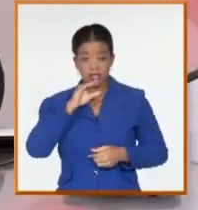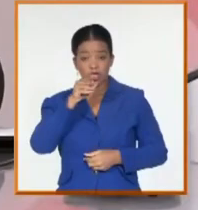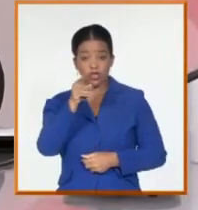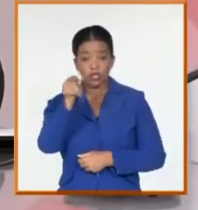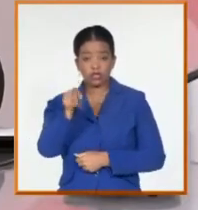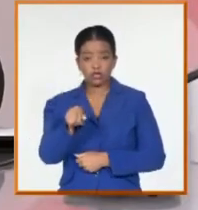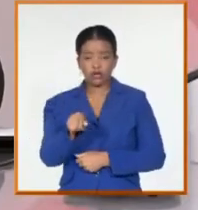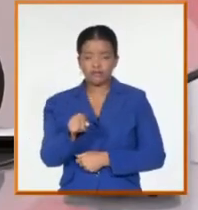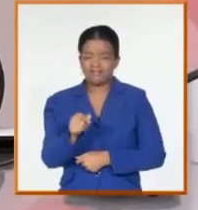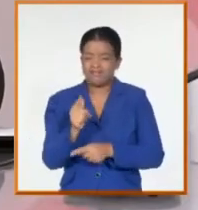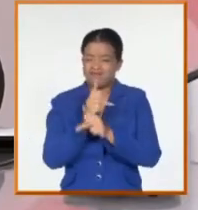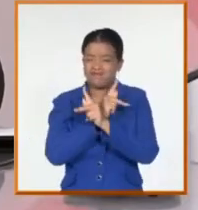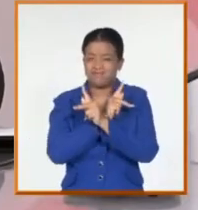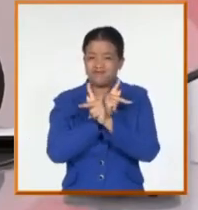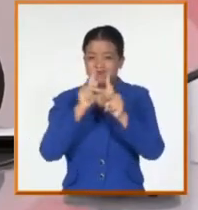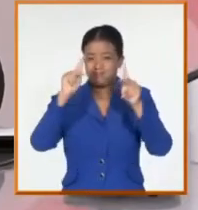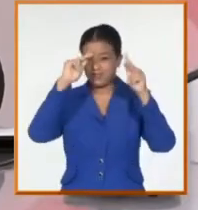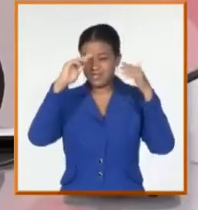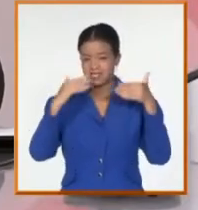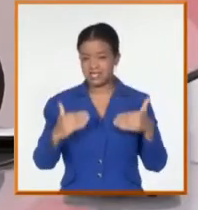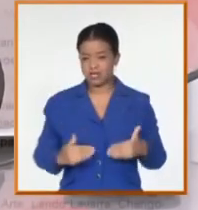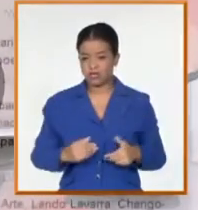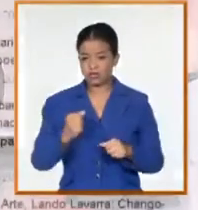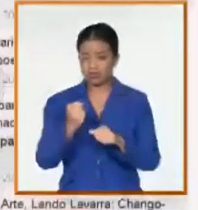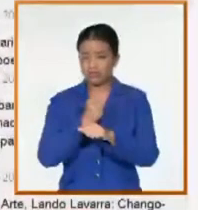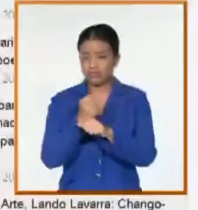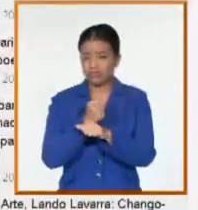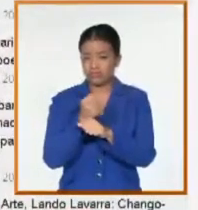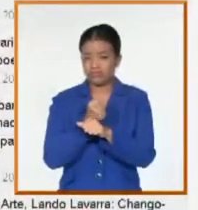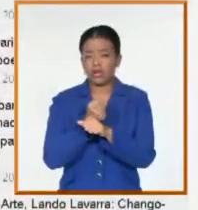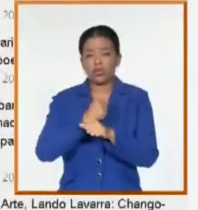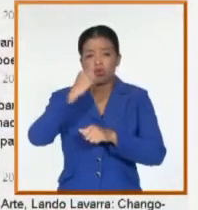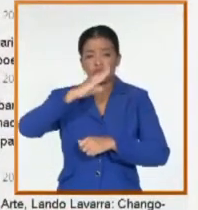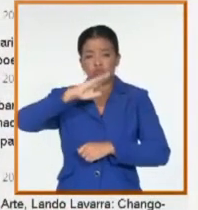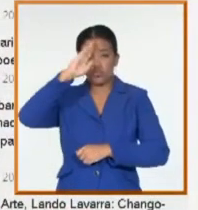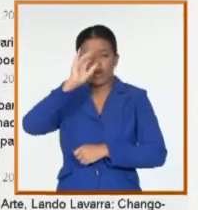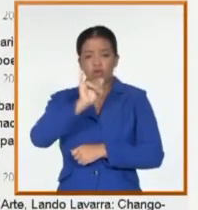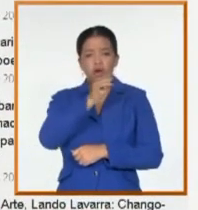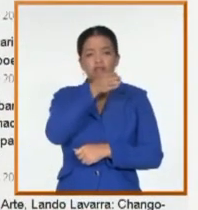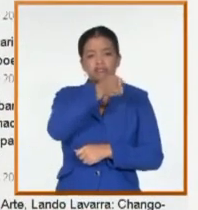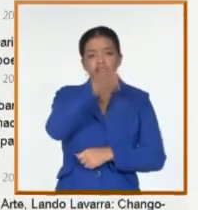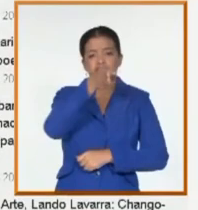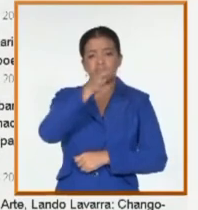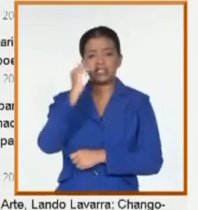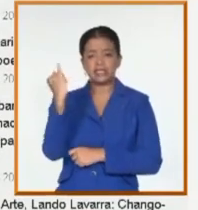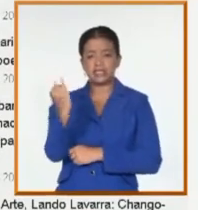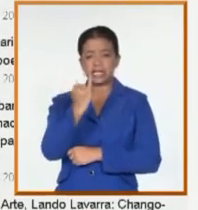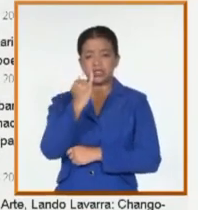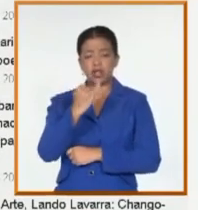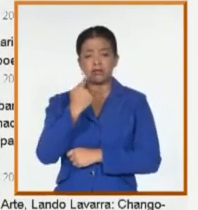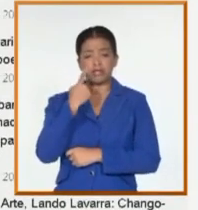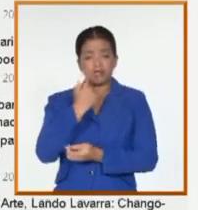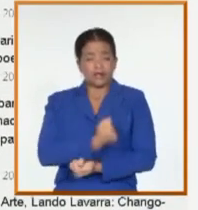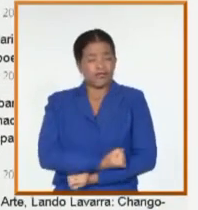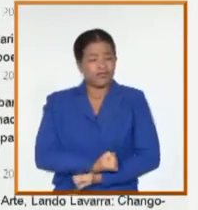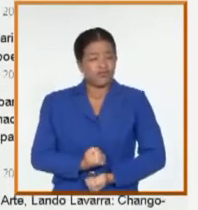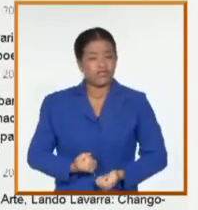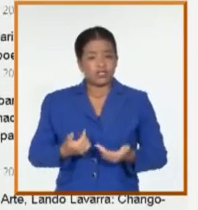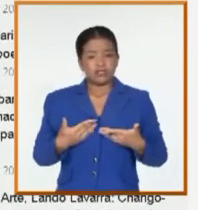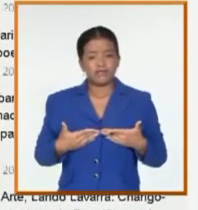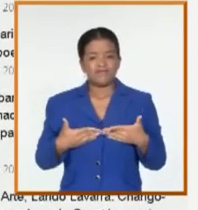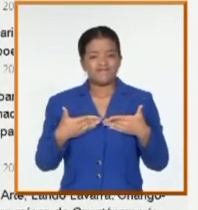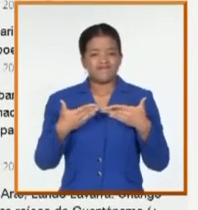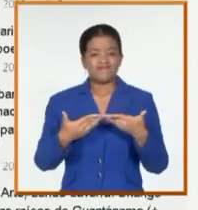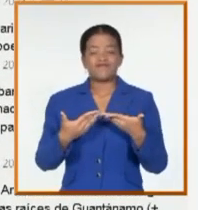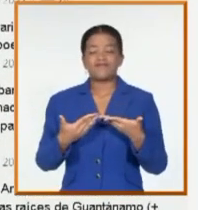profesional de la salud cuya obra ha trascendido las fronteras nacionales siendo significativos sus esfuerzos y dedicación para el fortalecimiento de los